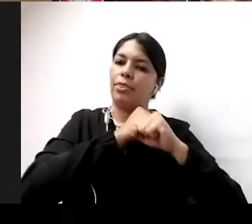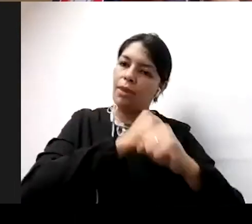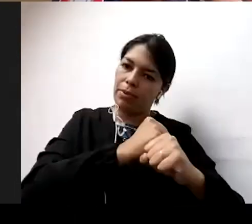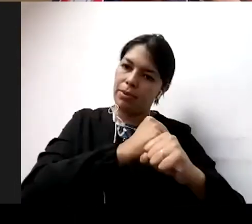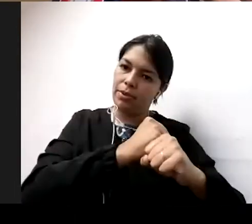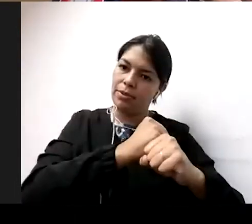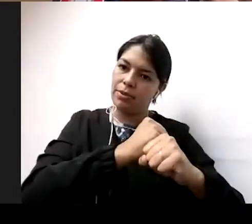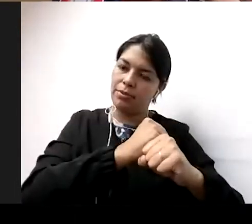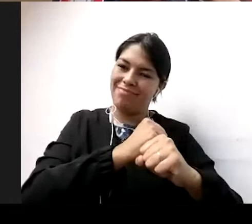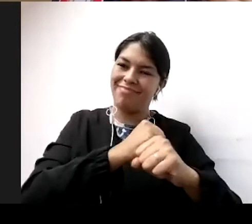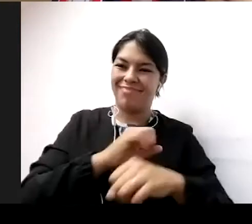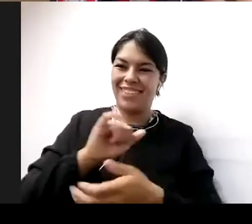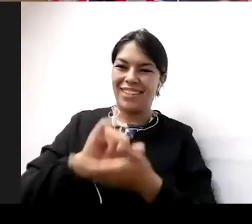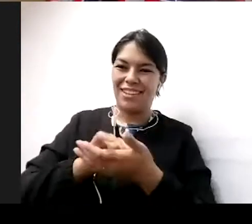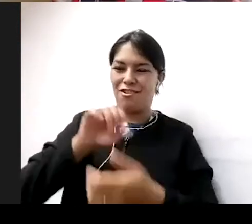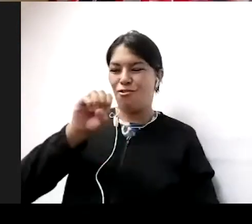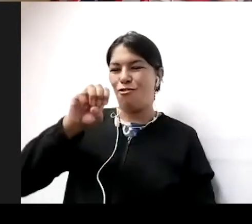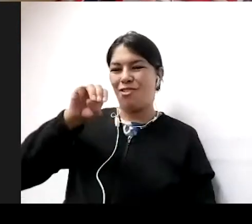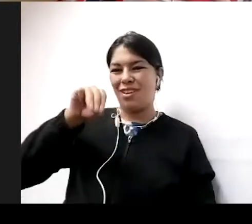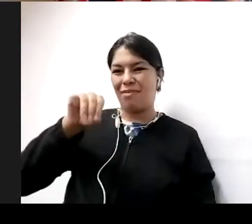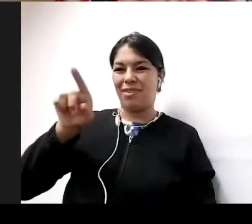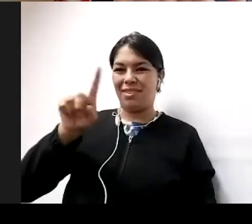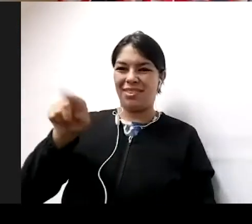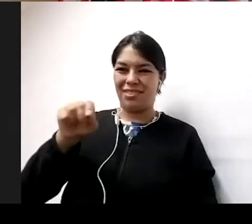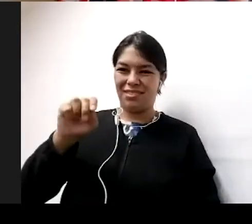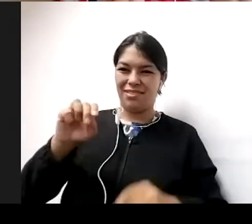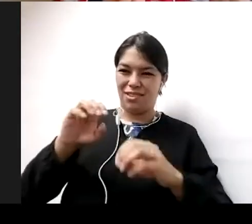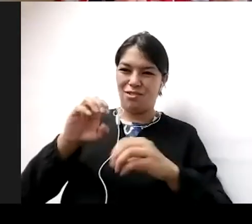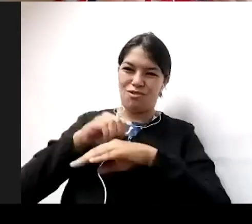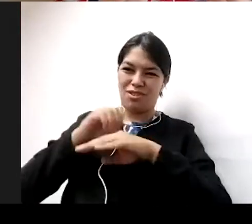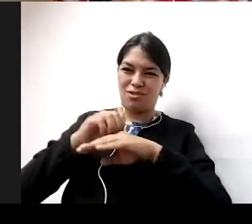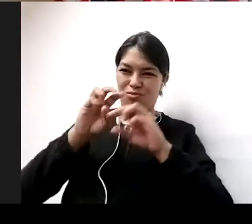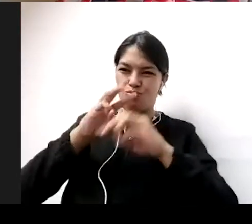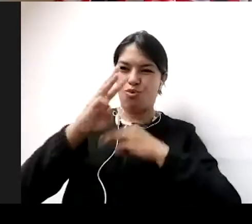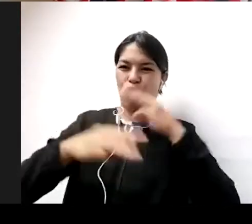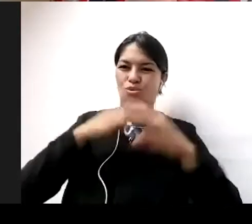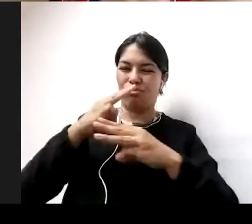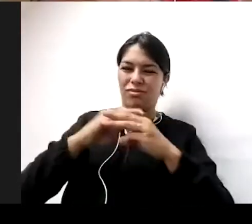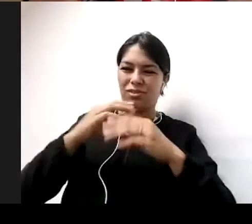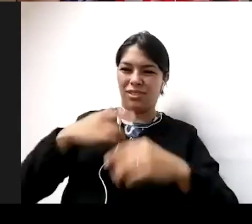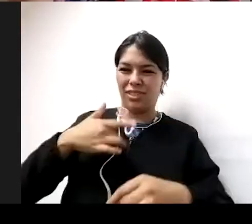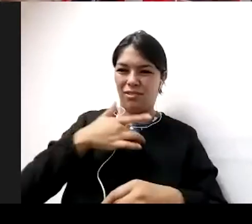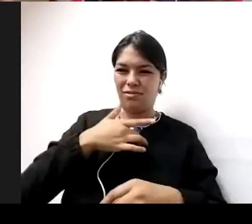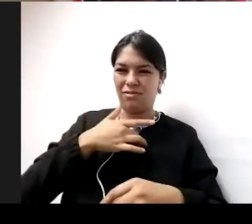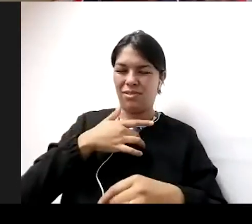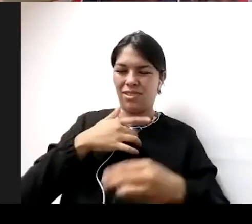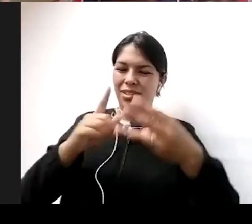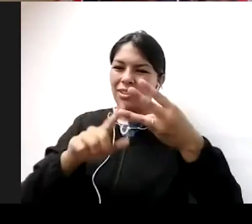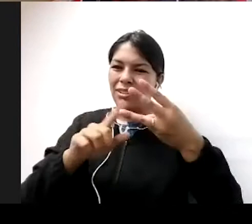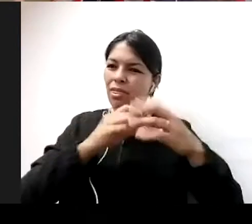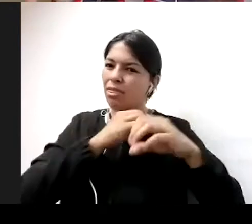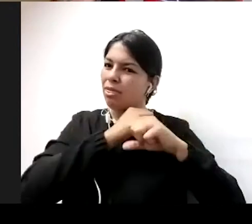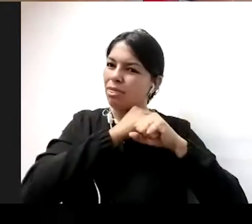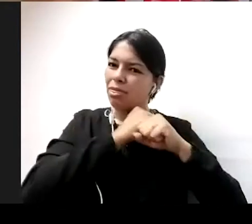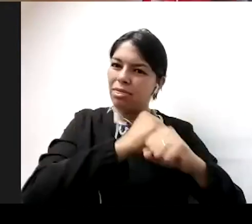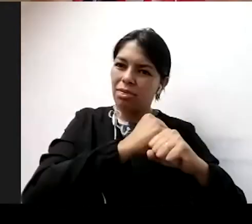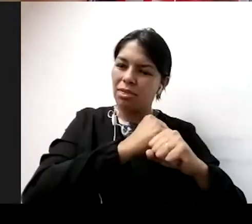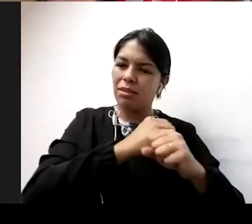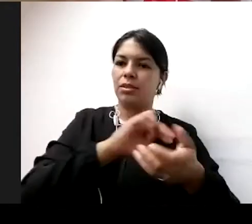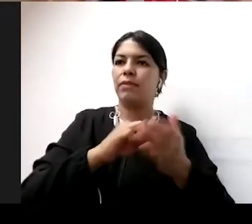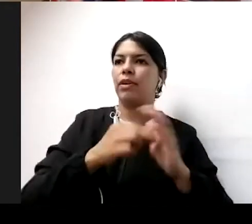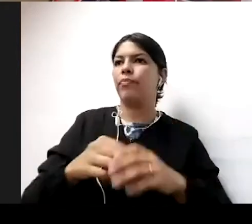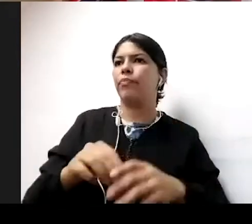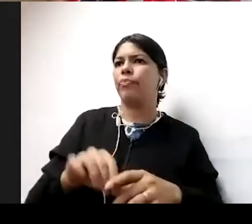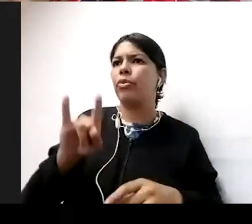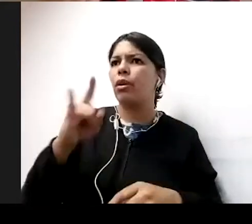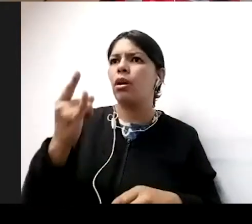Organización Mundial para la Salud, la dependencia se entiende como el uso de una sustancia como prioridad frente a otras